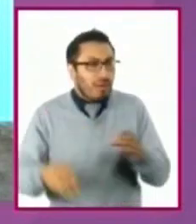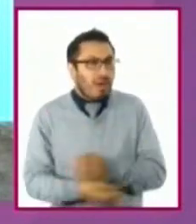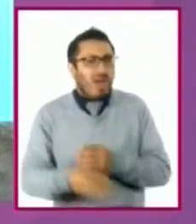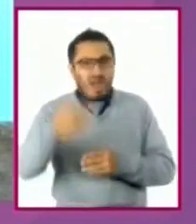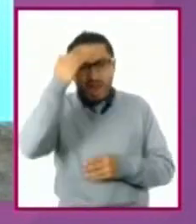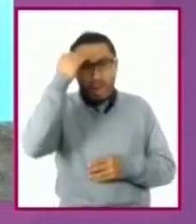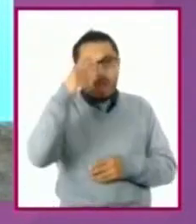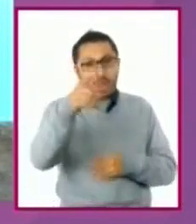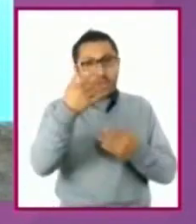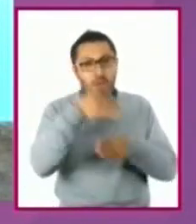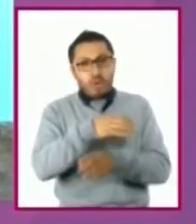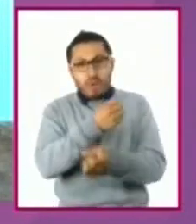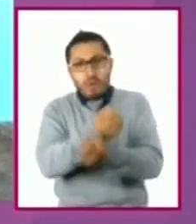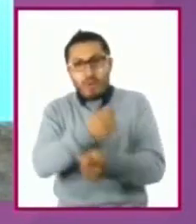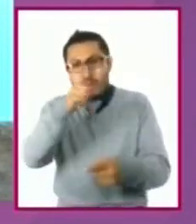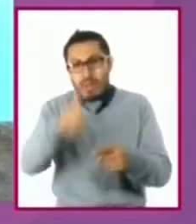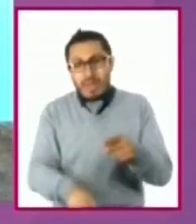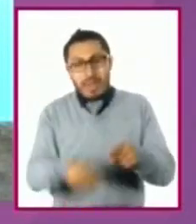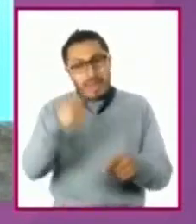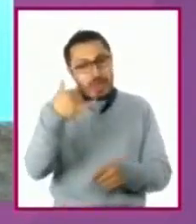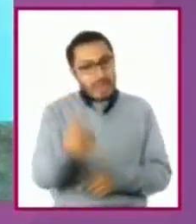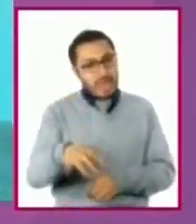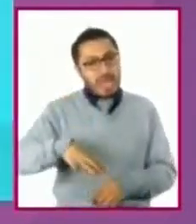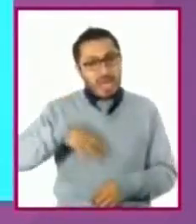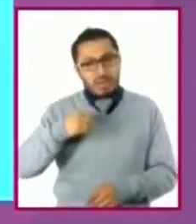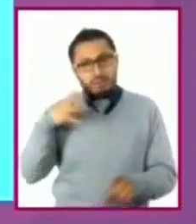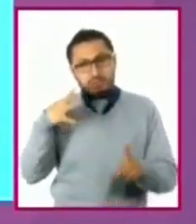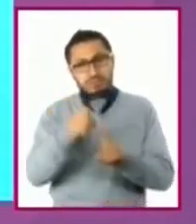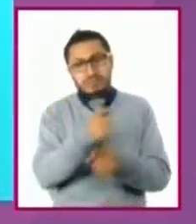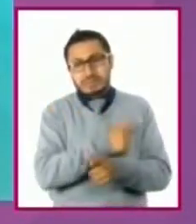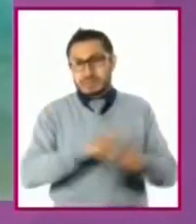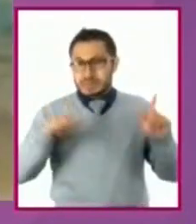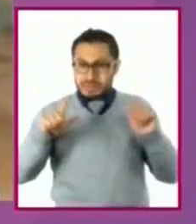de la esclavitud y la lucha por la libertad?